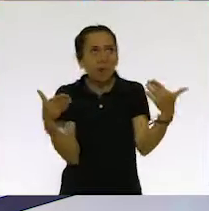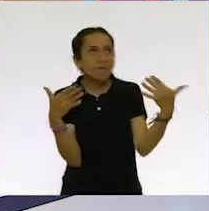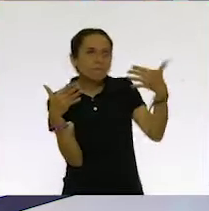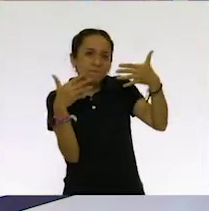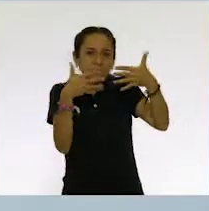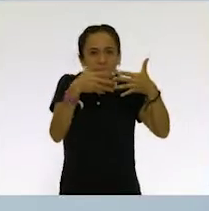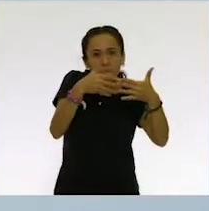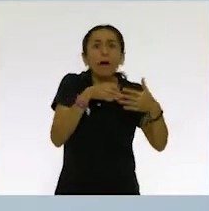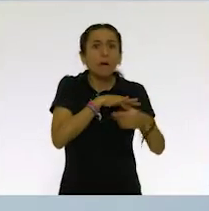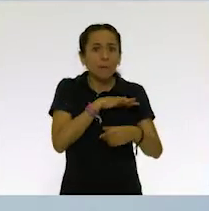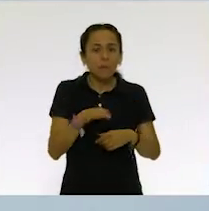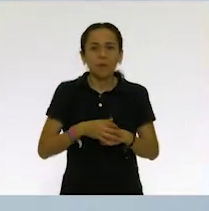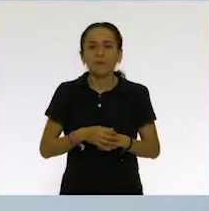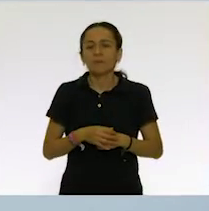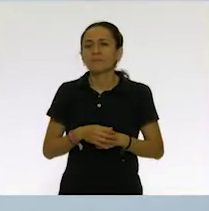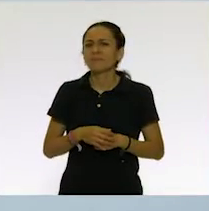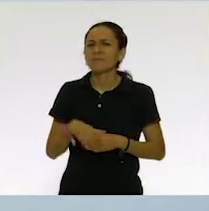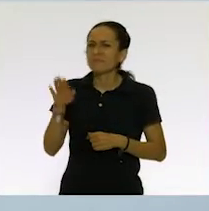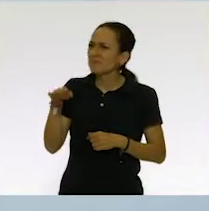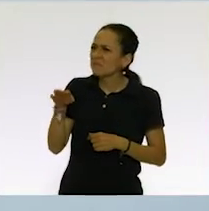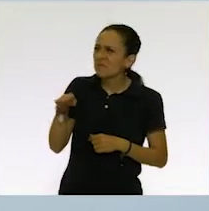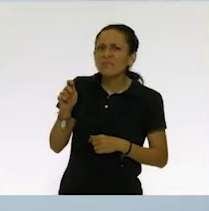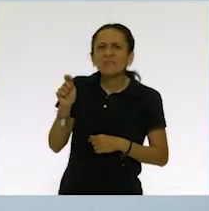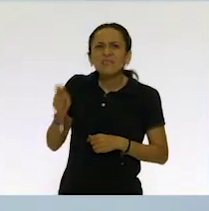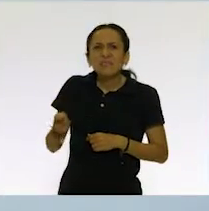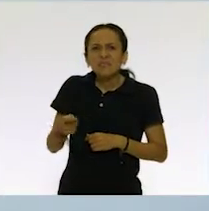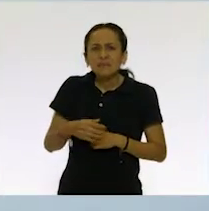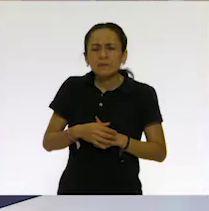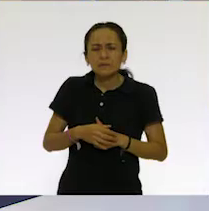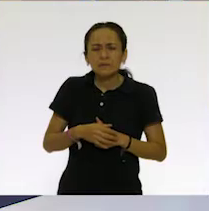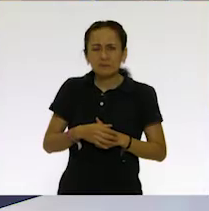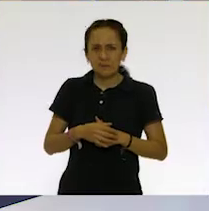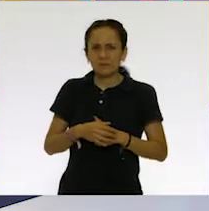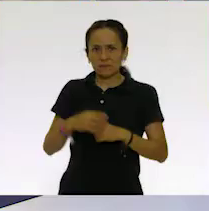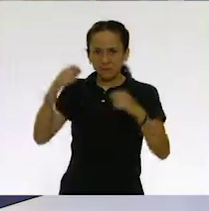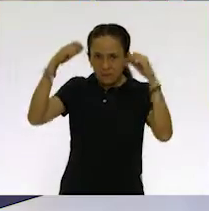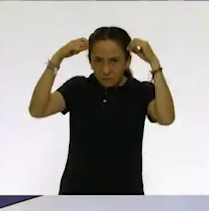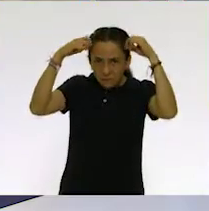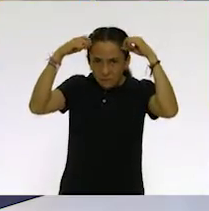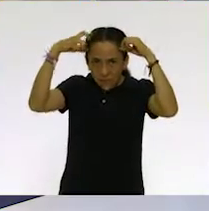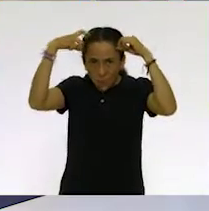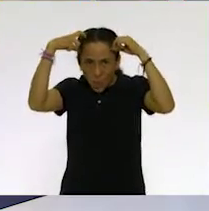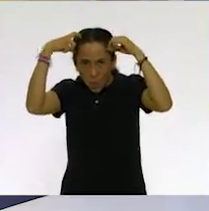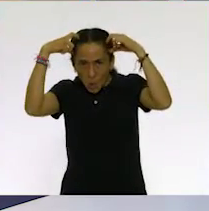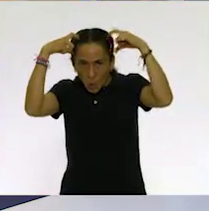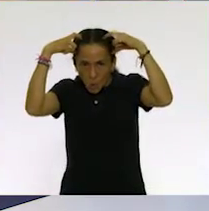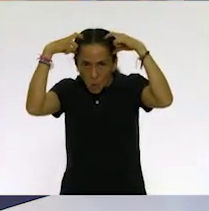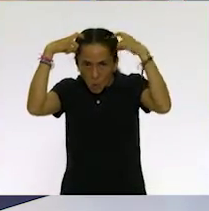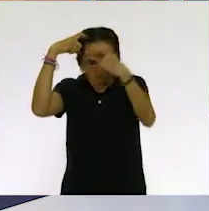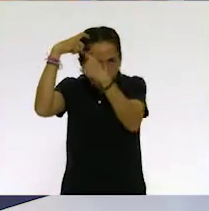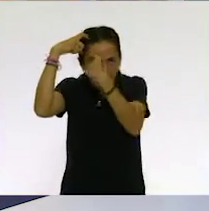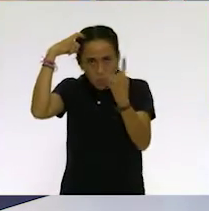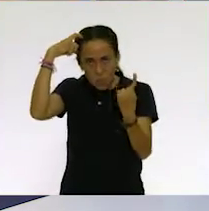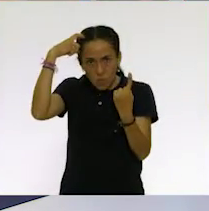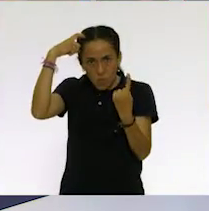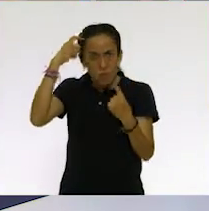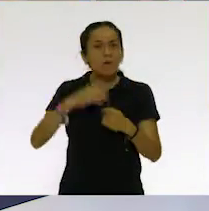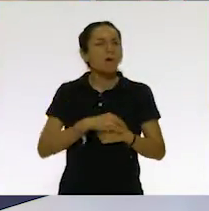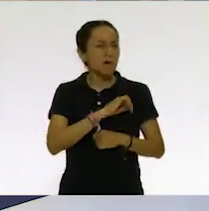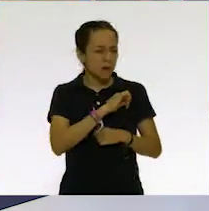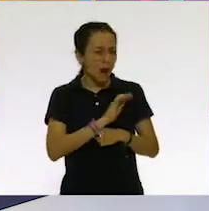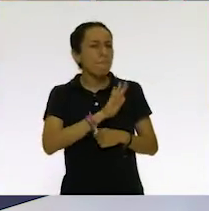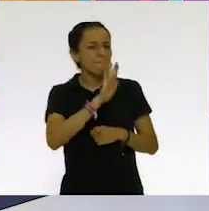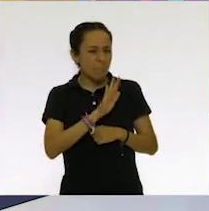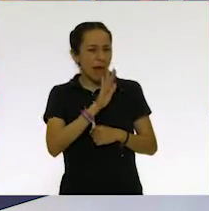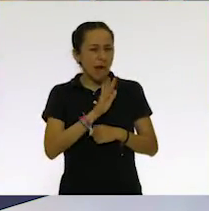será esto? A ver. ¿Una orejita? Parece, ¿puede ¿verdad? Ser? Y parece la oreja que va del lado